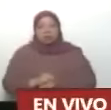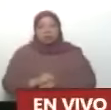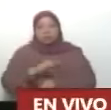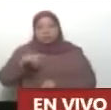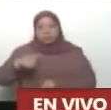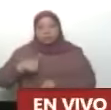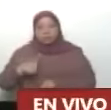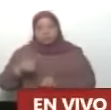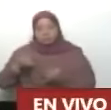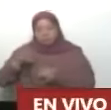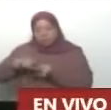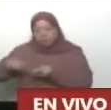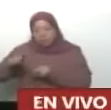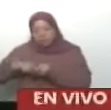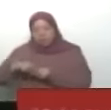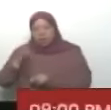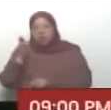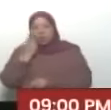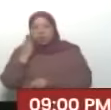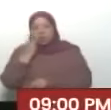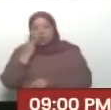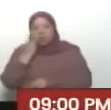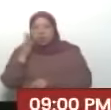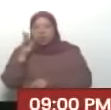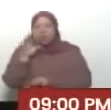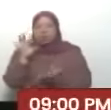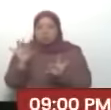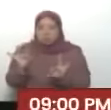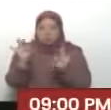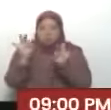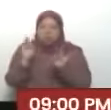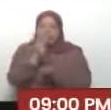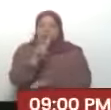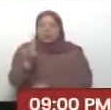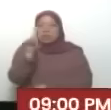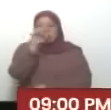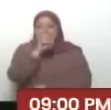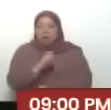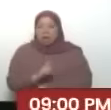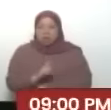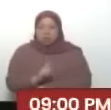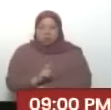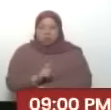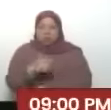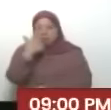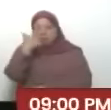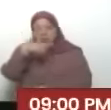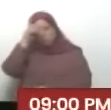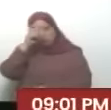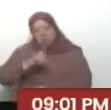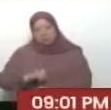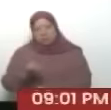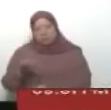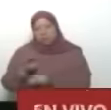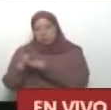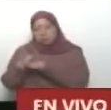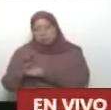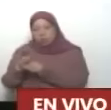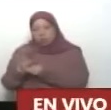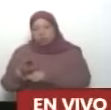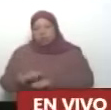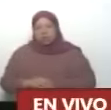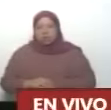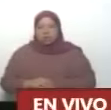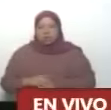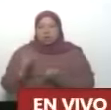nosotros decimos niña, pero es una mujer especial ya de 21 años. Correcto, está importante eso. Y